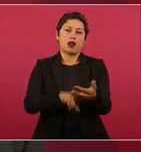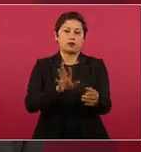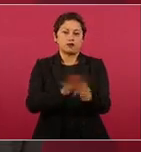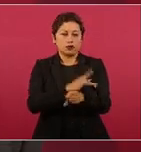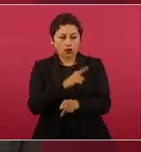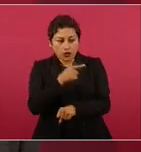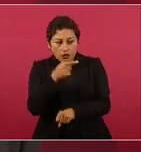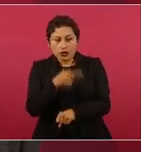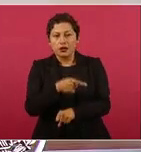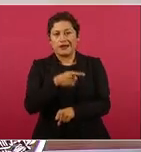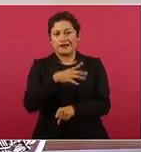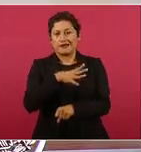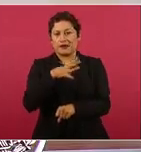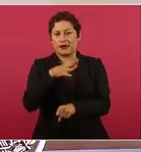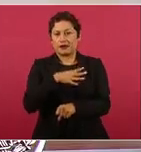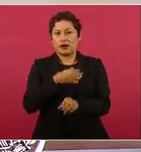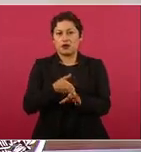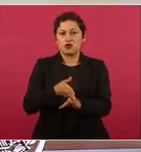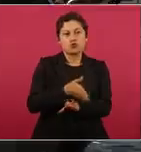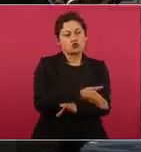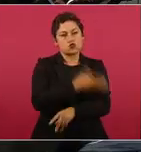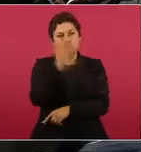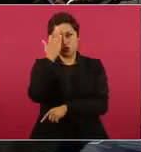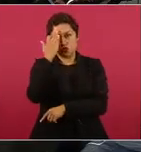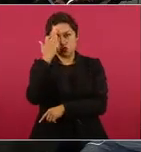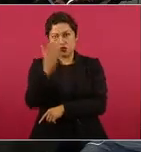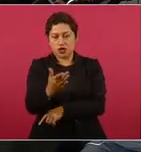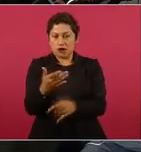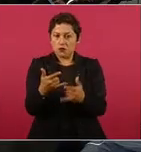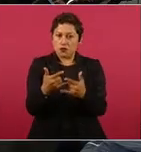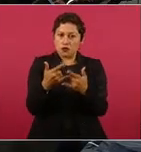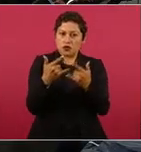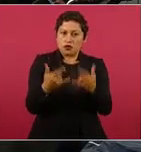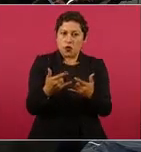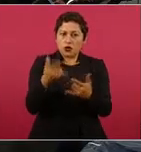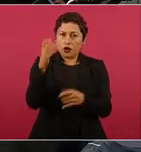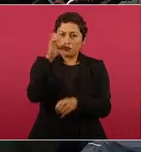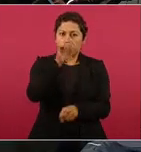y arqueológico. Es cuanto, presidente. Gracias.